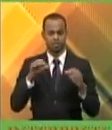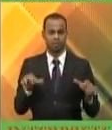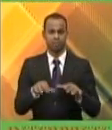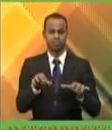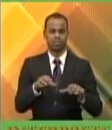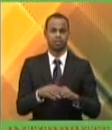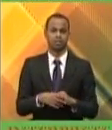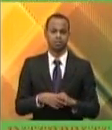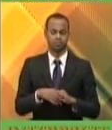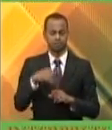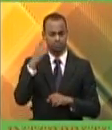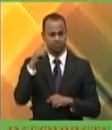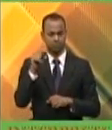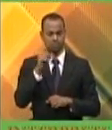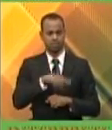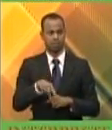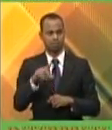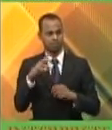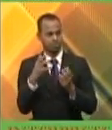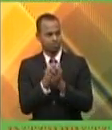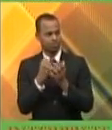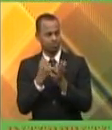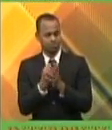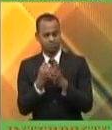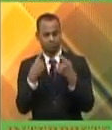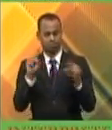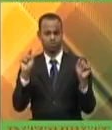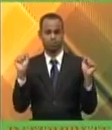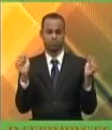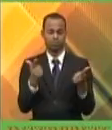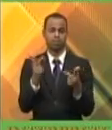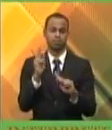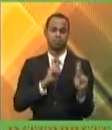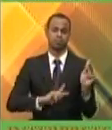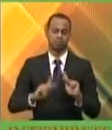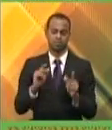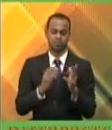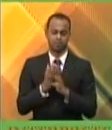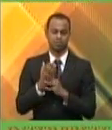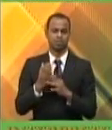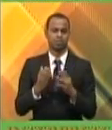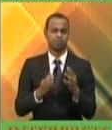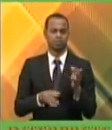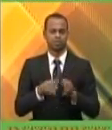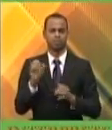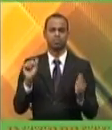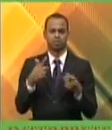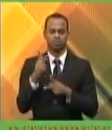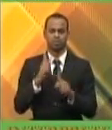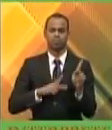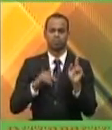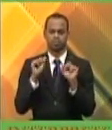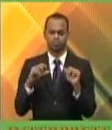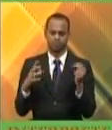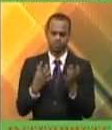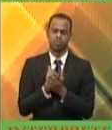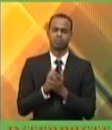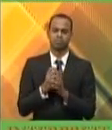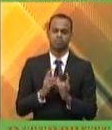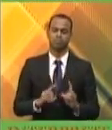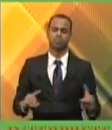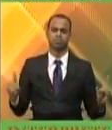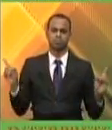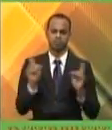para que los beneficios lleguen a todas las personas el acceso a la justicia llega a todas las personas con dignidad